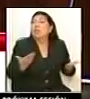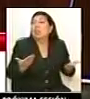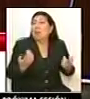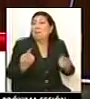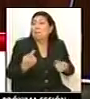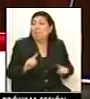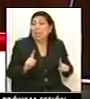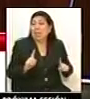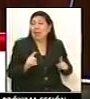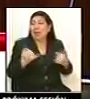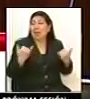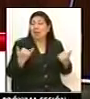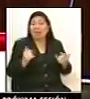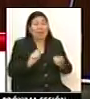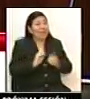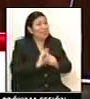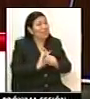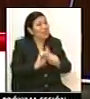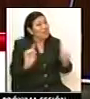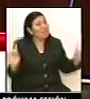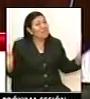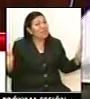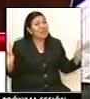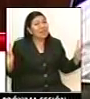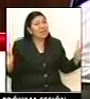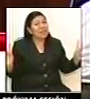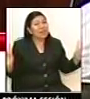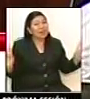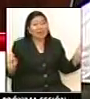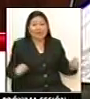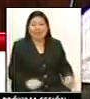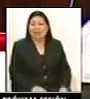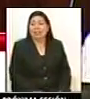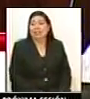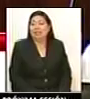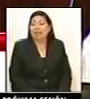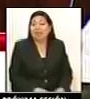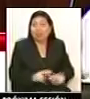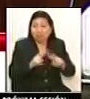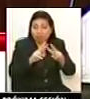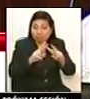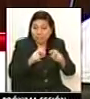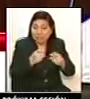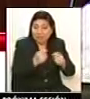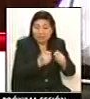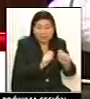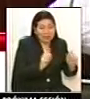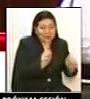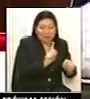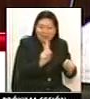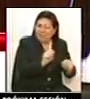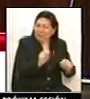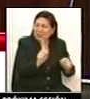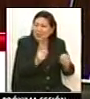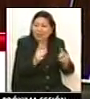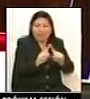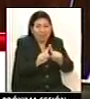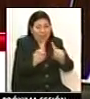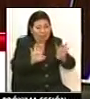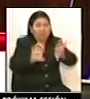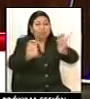acá lo que hay que hacer es no diferenciar lo que dice Mecha Arauz con el aprecio que le tengo, la exploración de la explotación. No, no, hay que